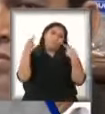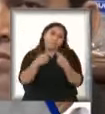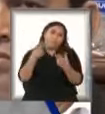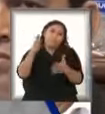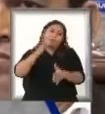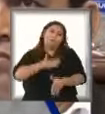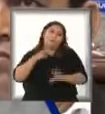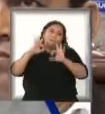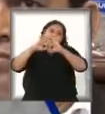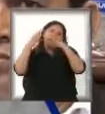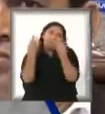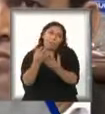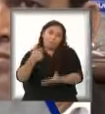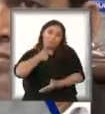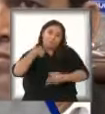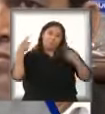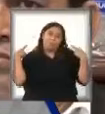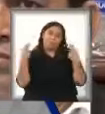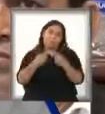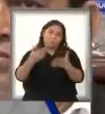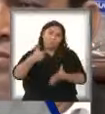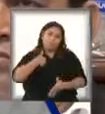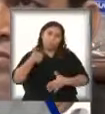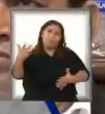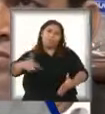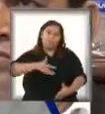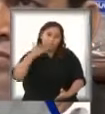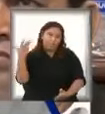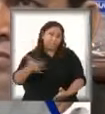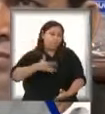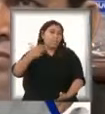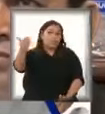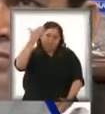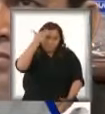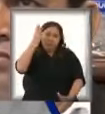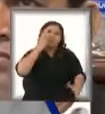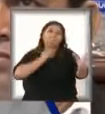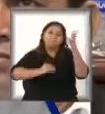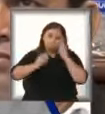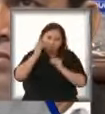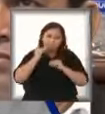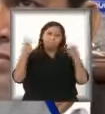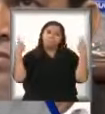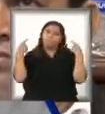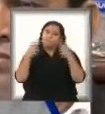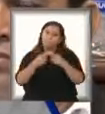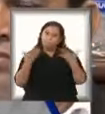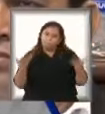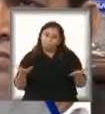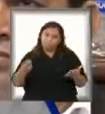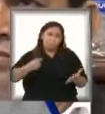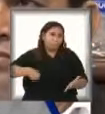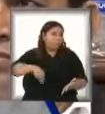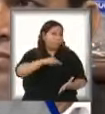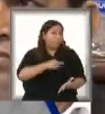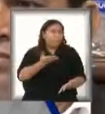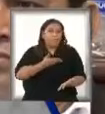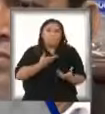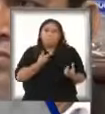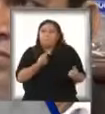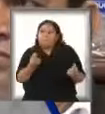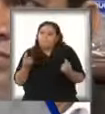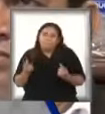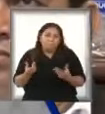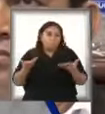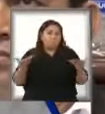hermano de maestra y soy maestro también, siento en carne propia lo que pasa del maestro. Yo creo que tenemos que hacer algo para